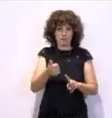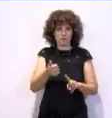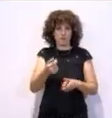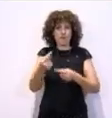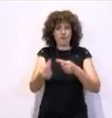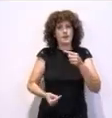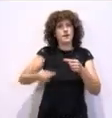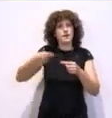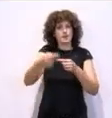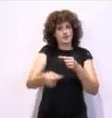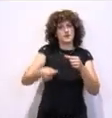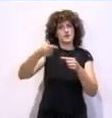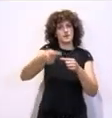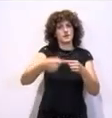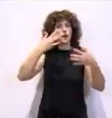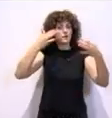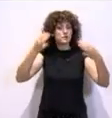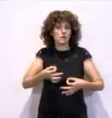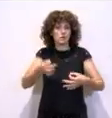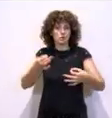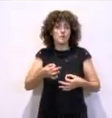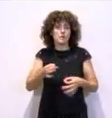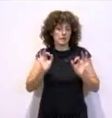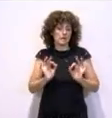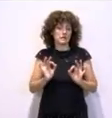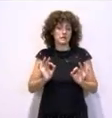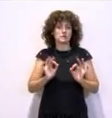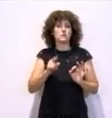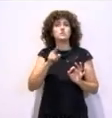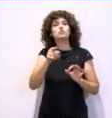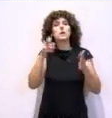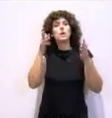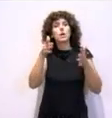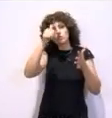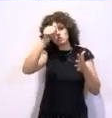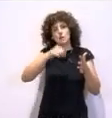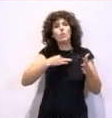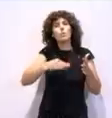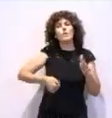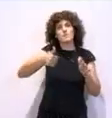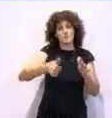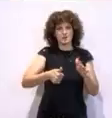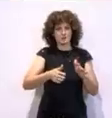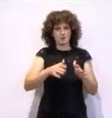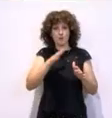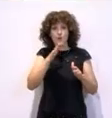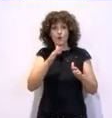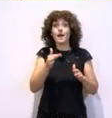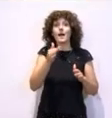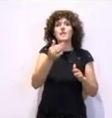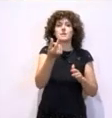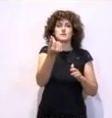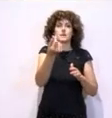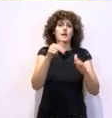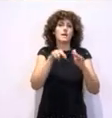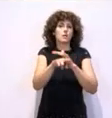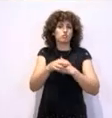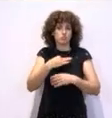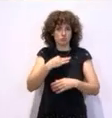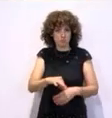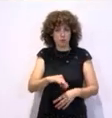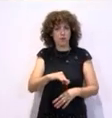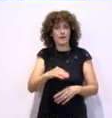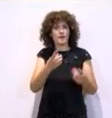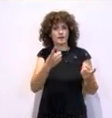día, seguramente es así, y usted como consejero aún puede más, porque además puede dotar de los recursos necesarios para